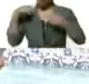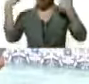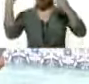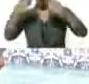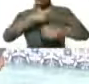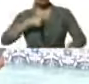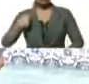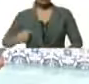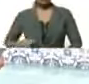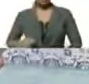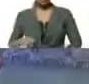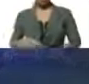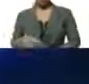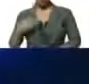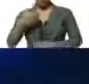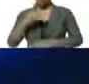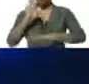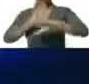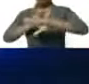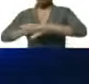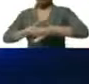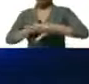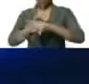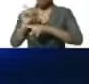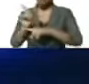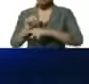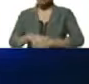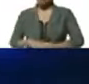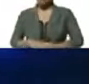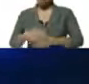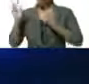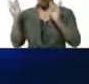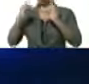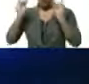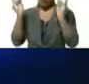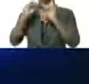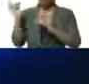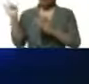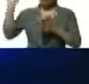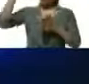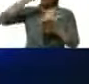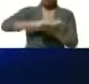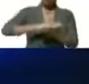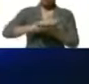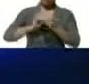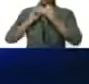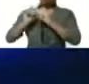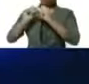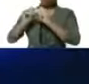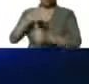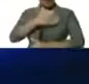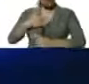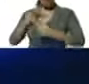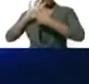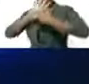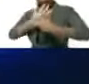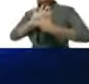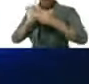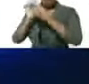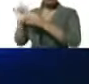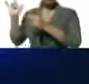China, tal como lo veníamos anunciando, en este puente aéreo permanente. Queremos resaltar que en